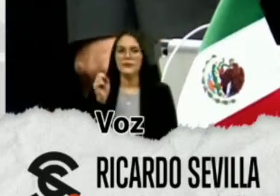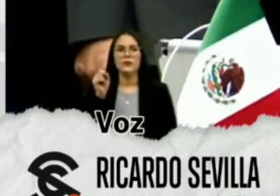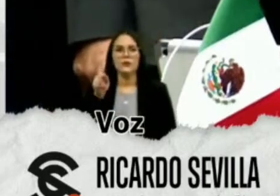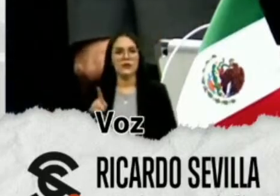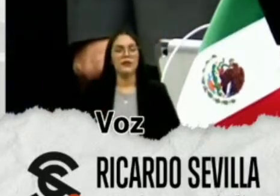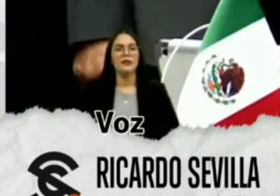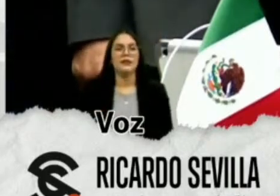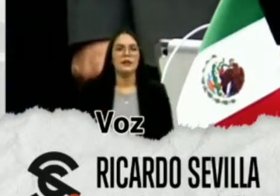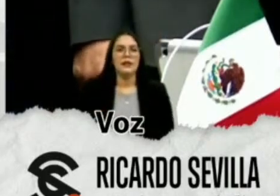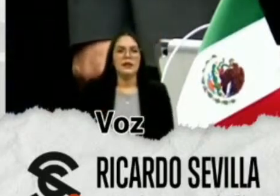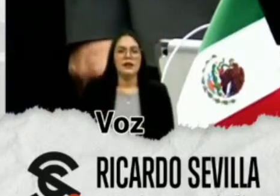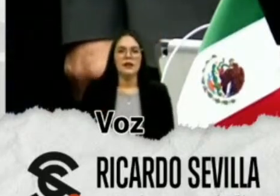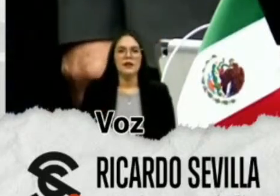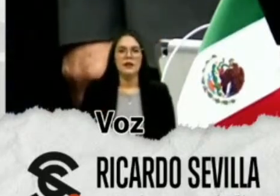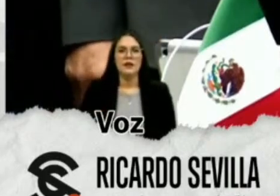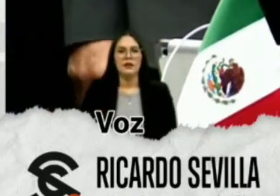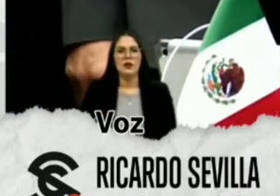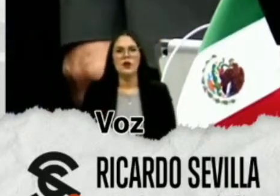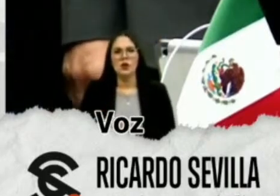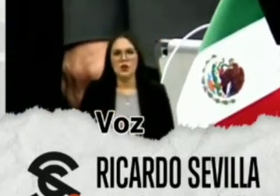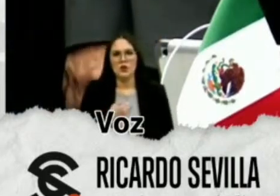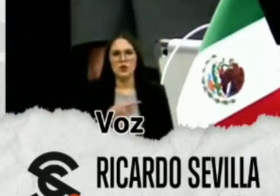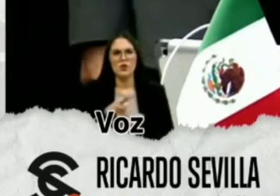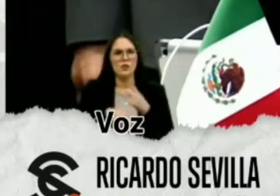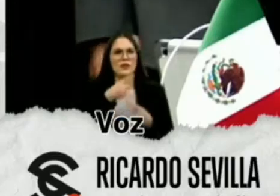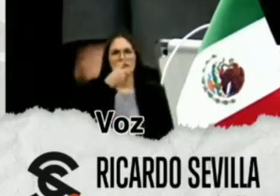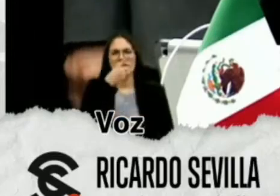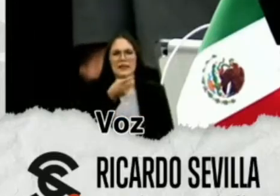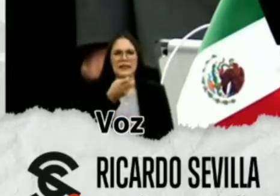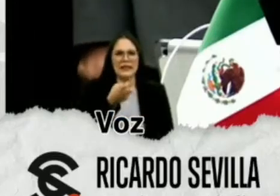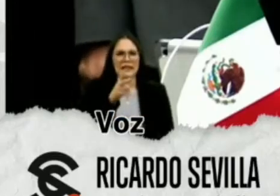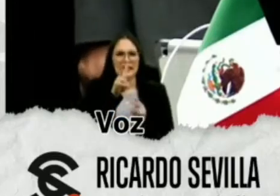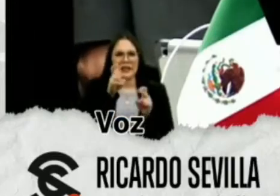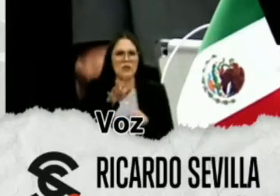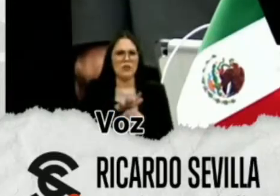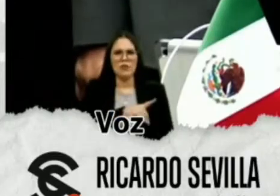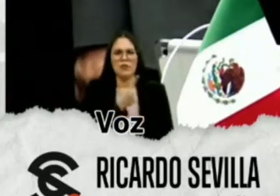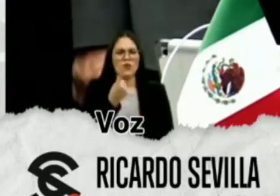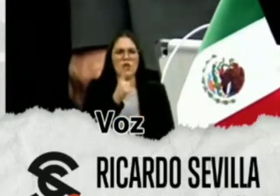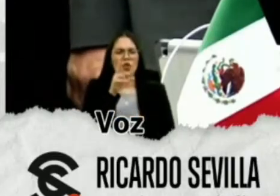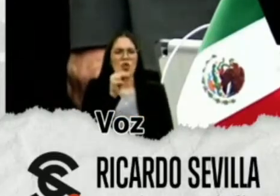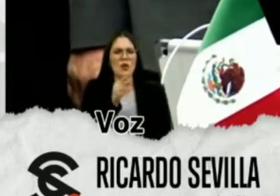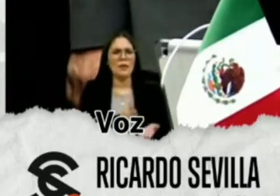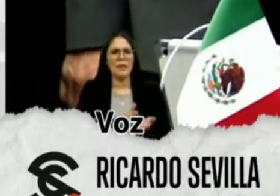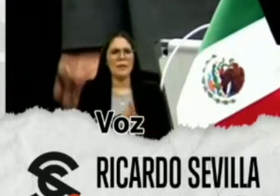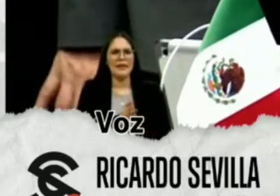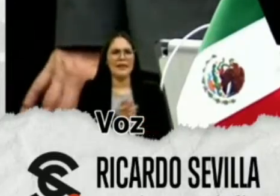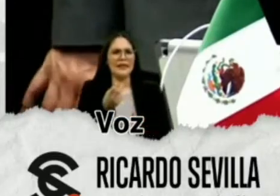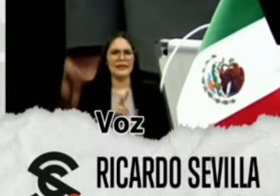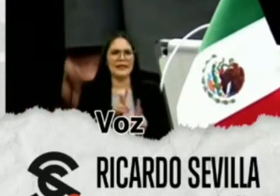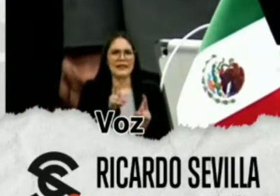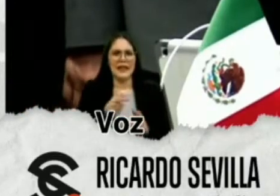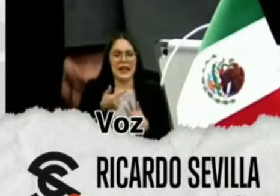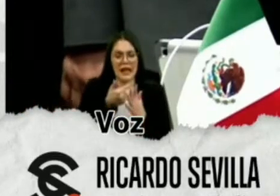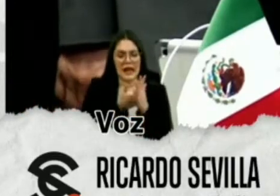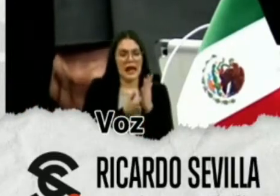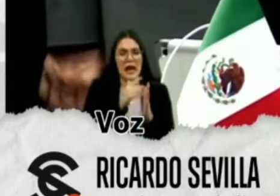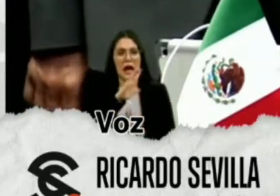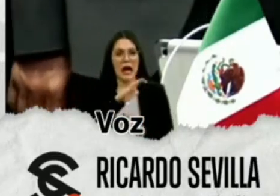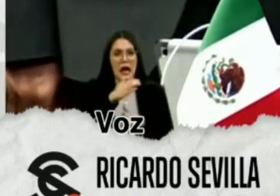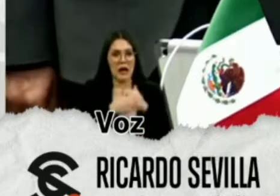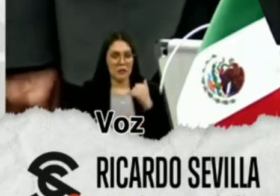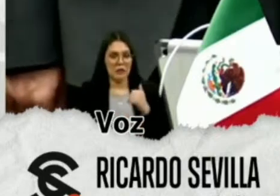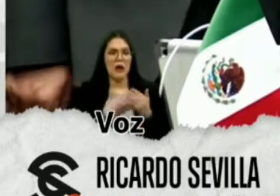de que esta reforma, desde mi punto de vista, vaya a ser detenida. A lo mejor va a ser alargada la sesión.